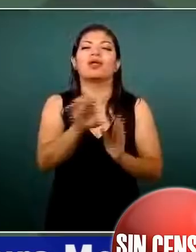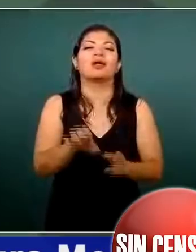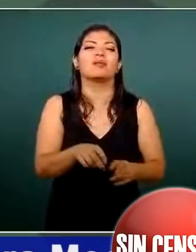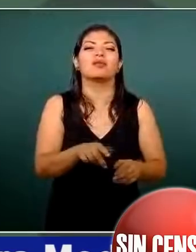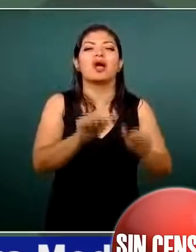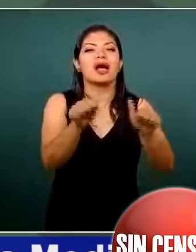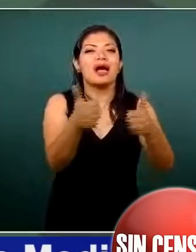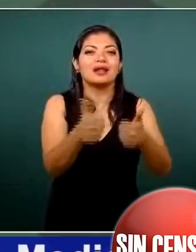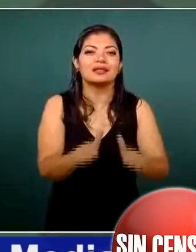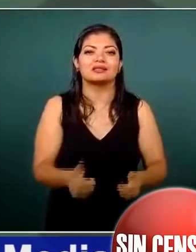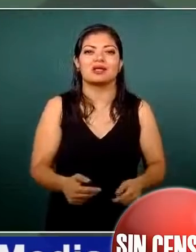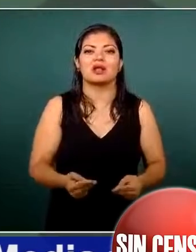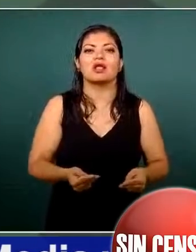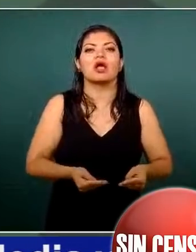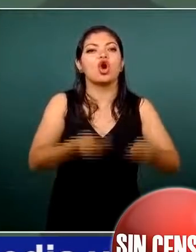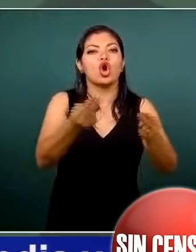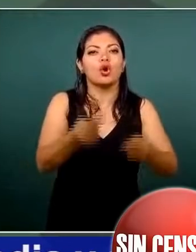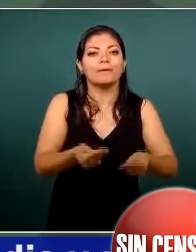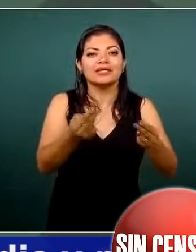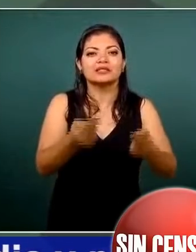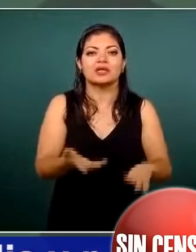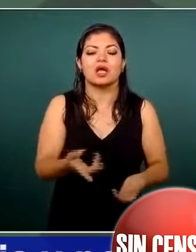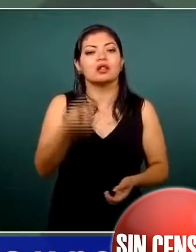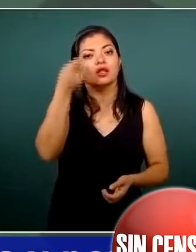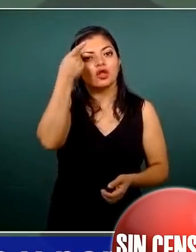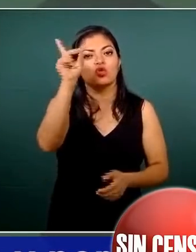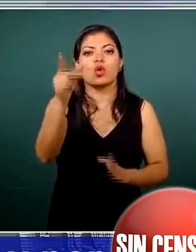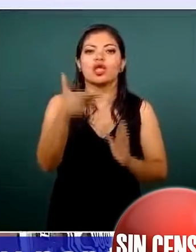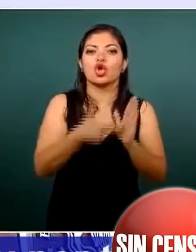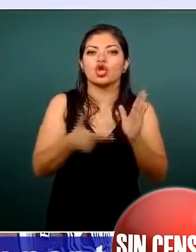artesanos, dueños de talleres,